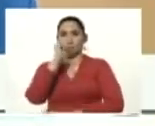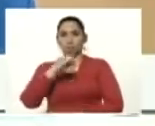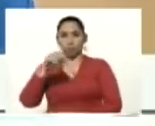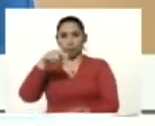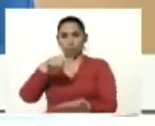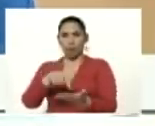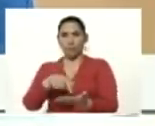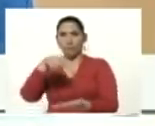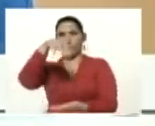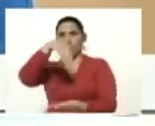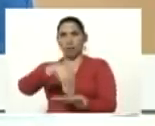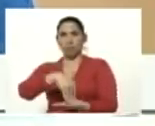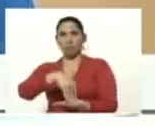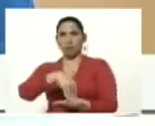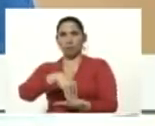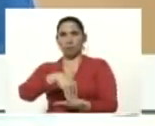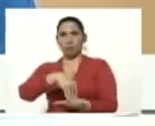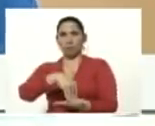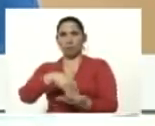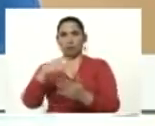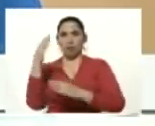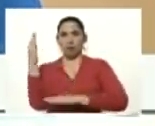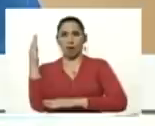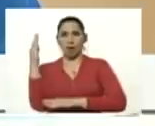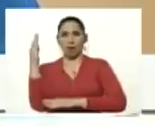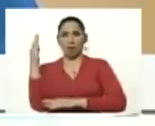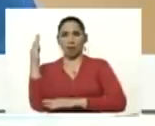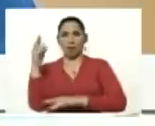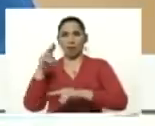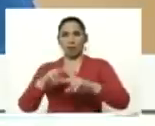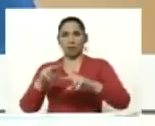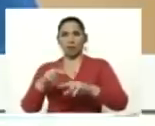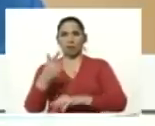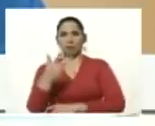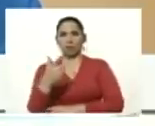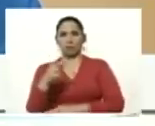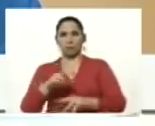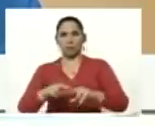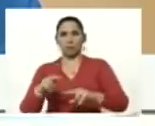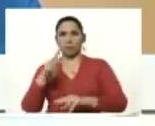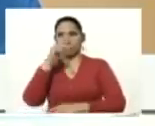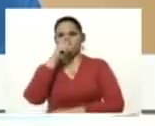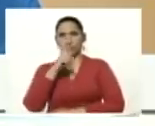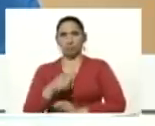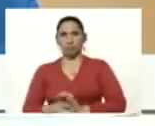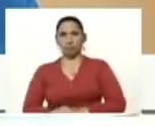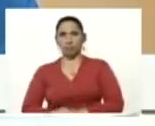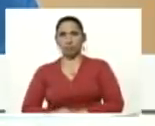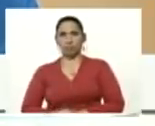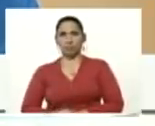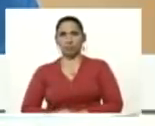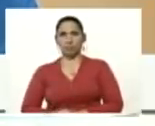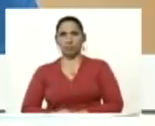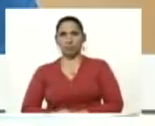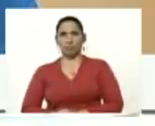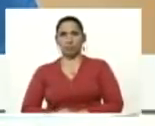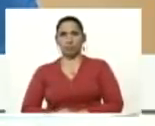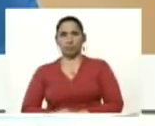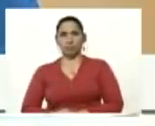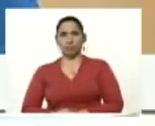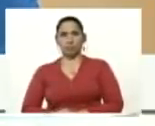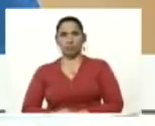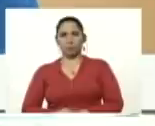Miranda. El estado Lara es un niño de 3 años, un bebé de